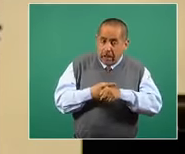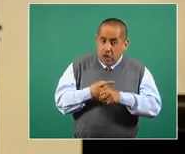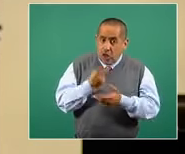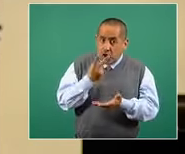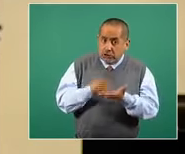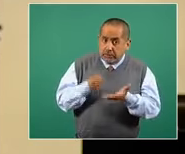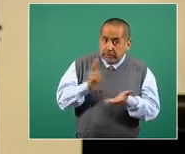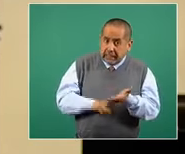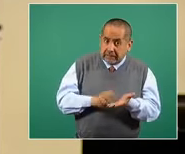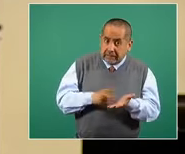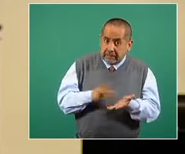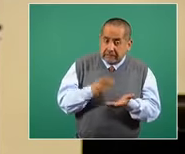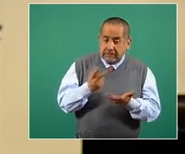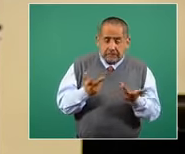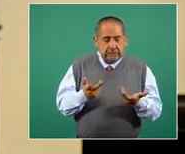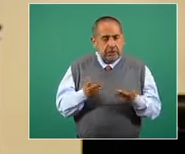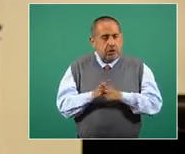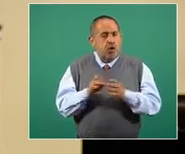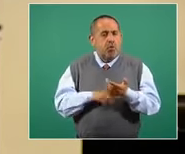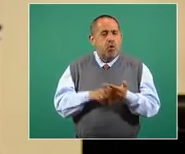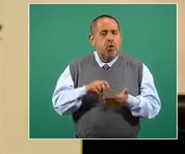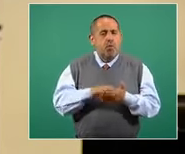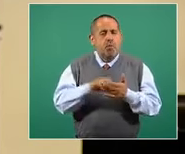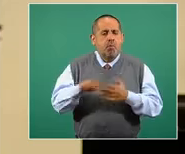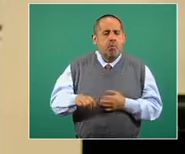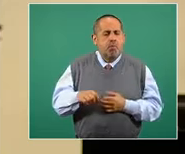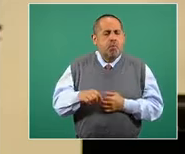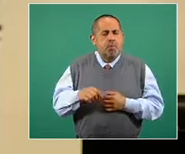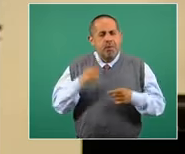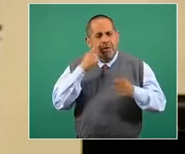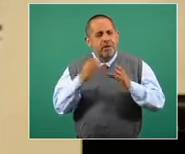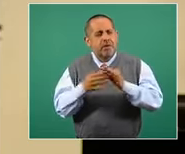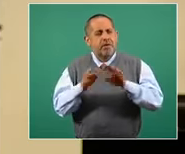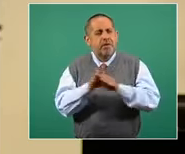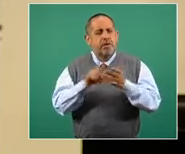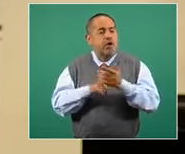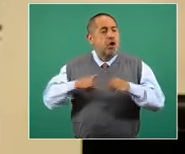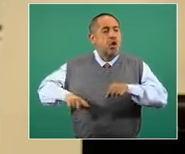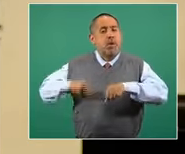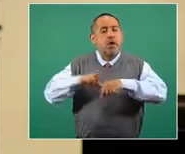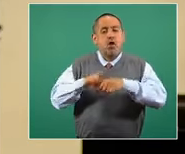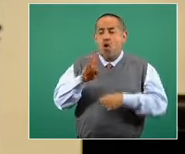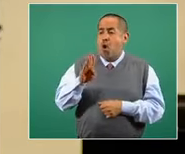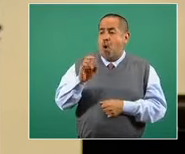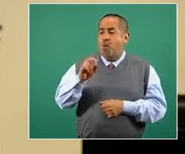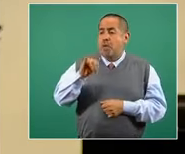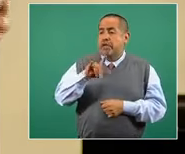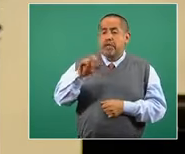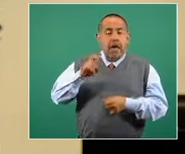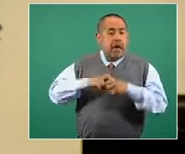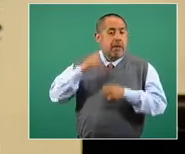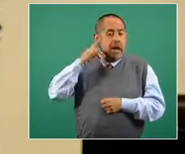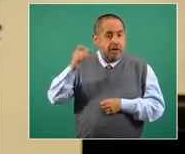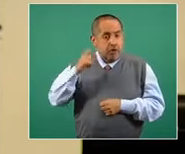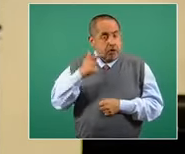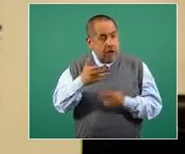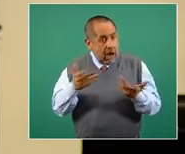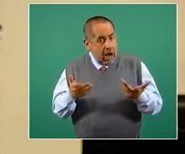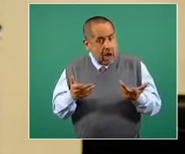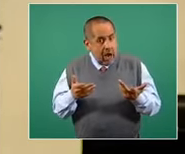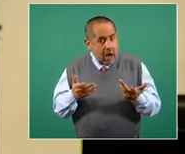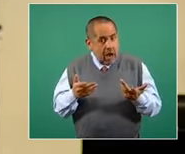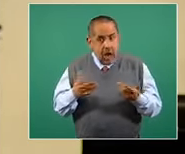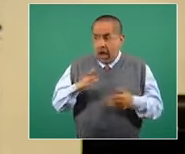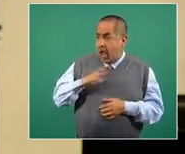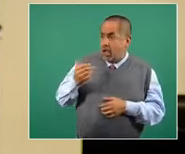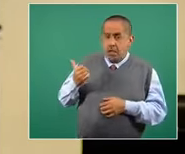recontagio? Por ejemplo, en esta ocasión hablábamos del gobernador Bonilla, de Baja California, estamos hablando aquí de uno de los grandes,